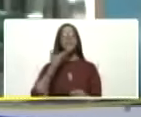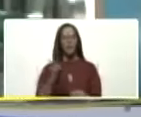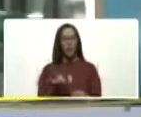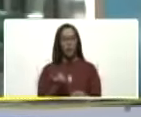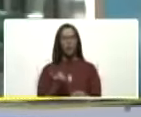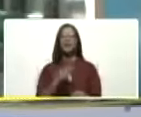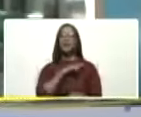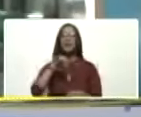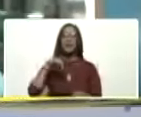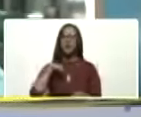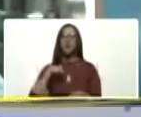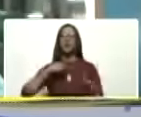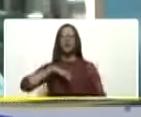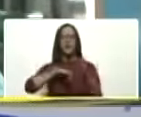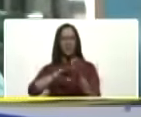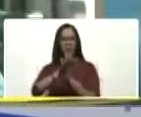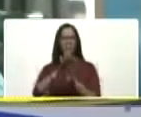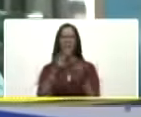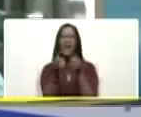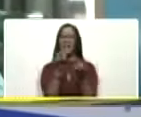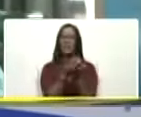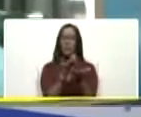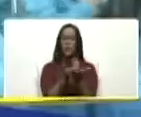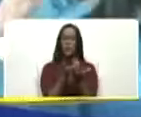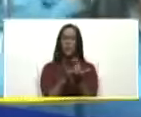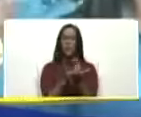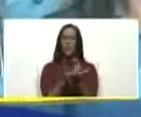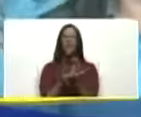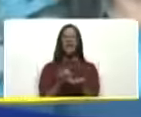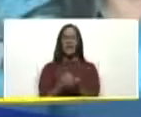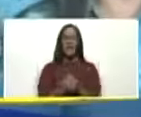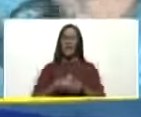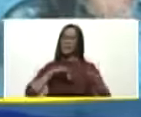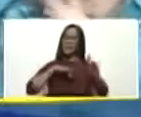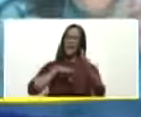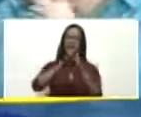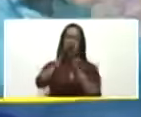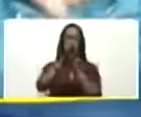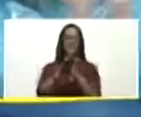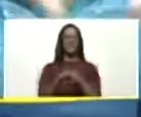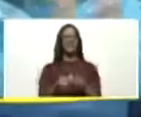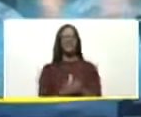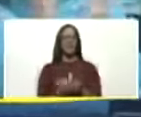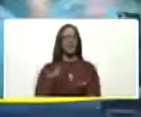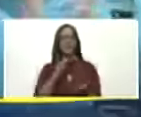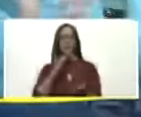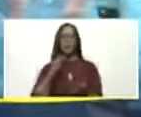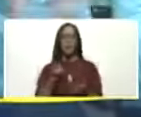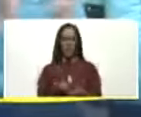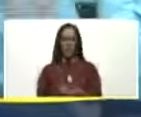Y nosotros lo que vamos a nivel económico es para lo grande, es para lo mejor.